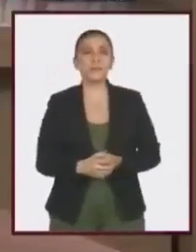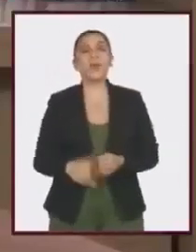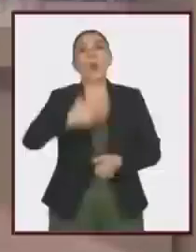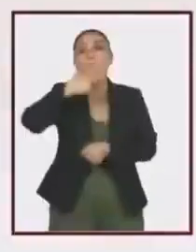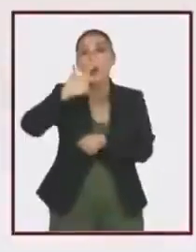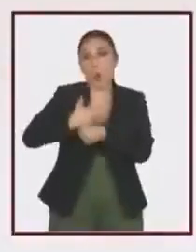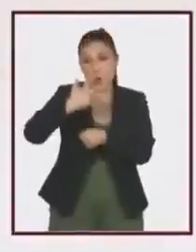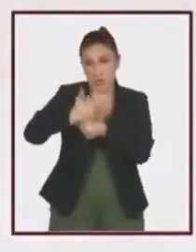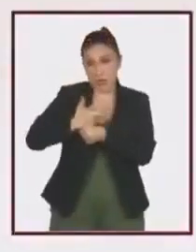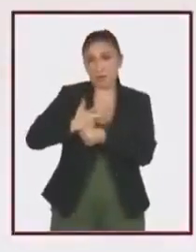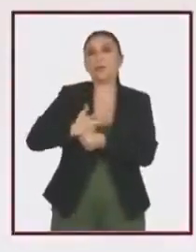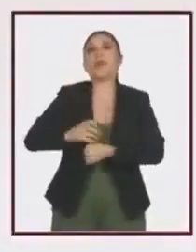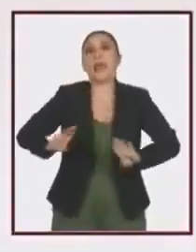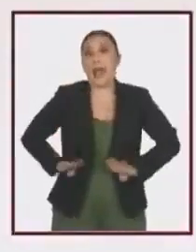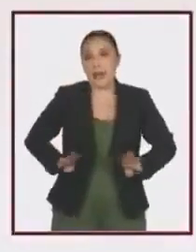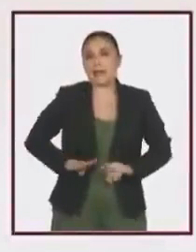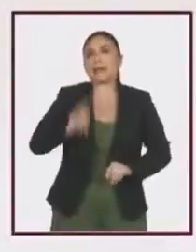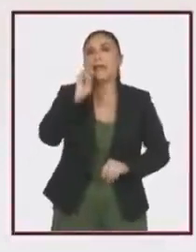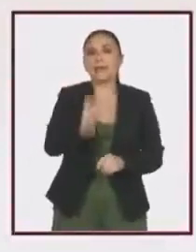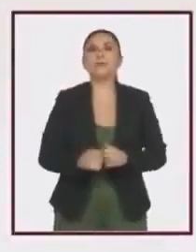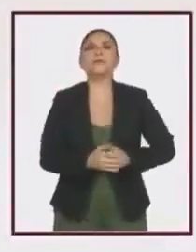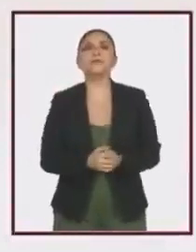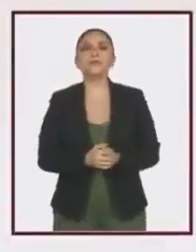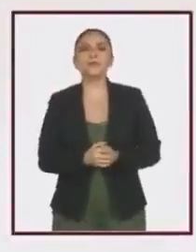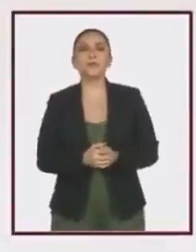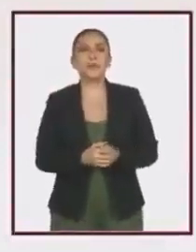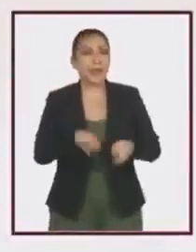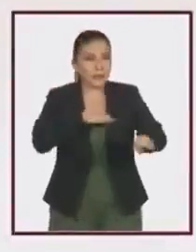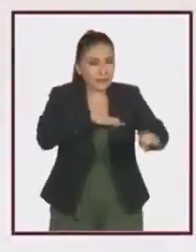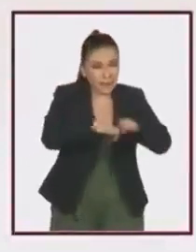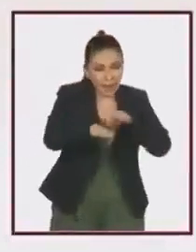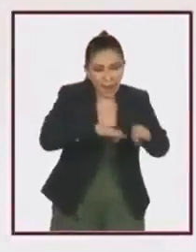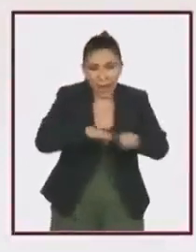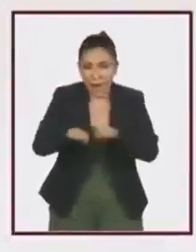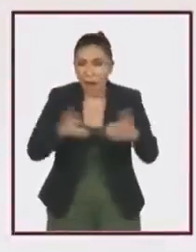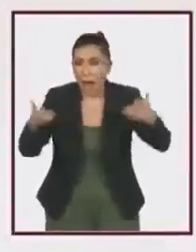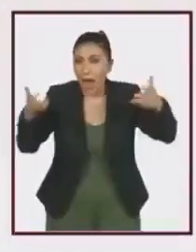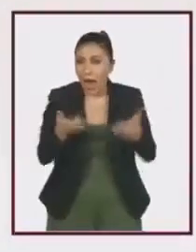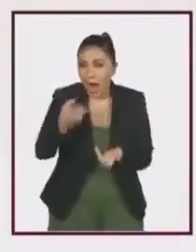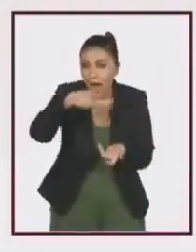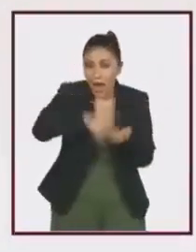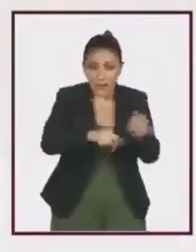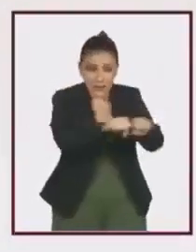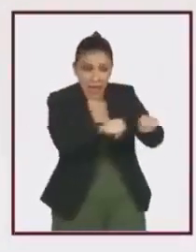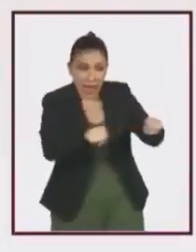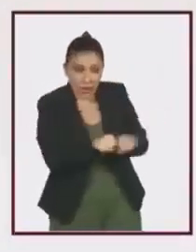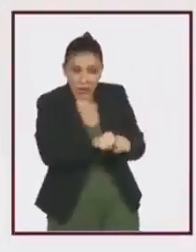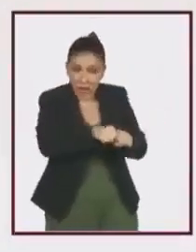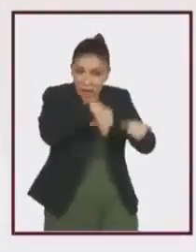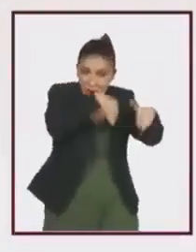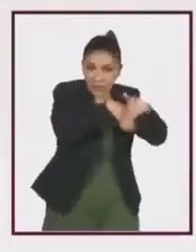del perfil es que todo el trabajo que desarrollemos al interior de las aulas